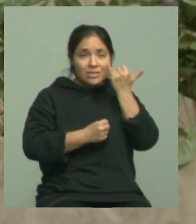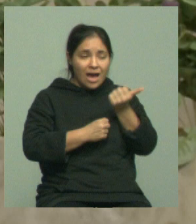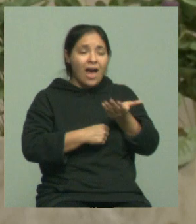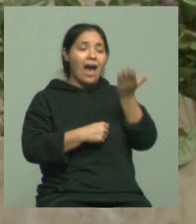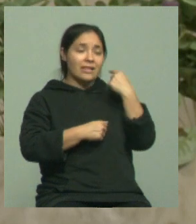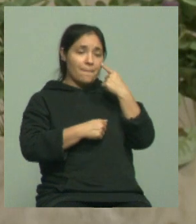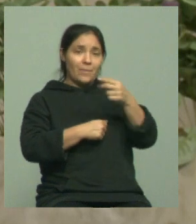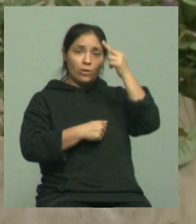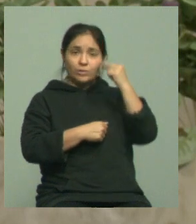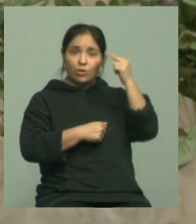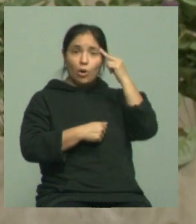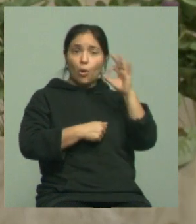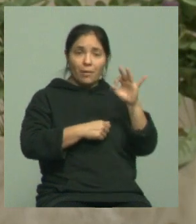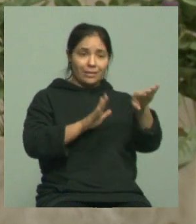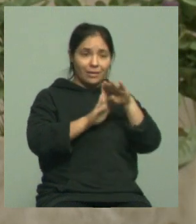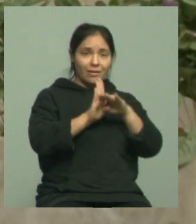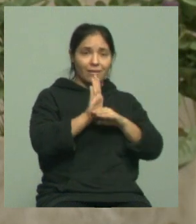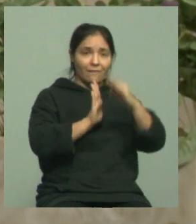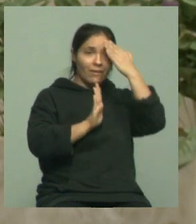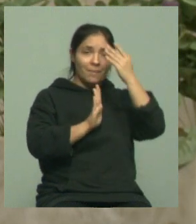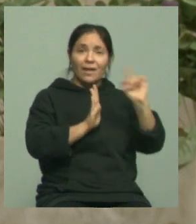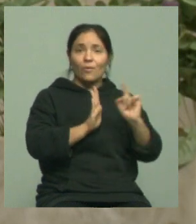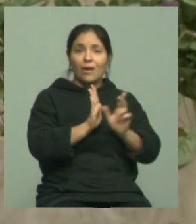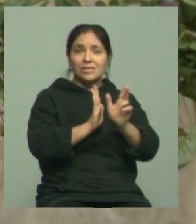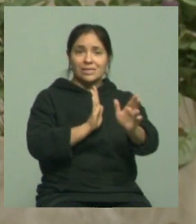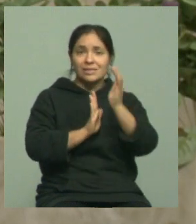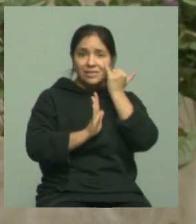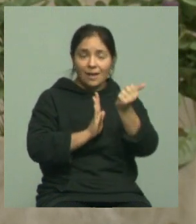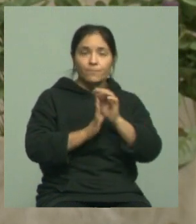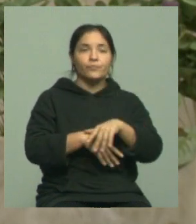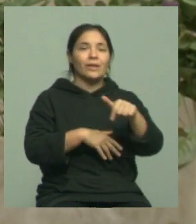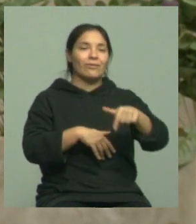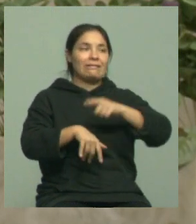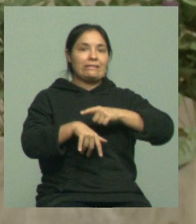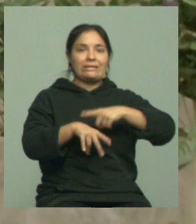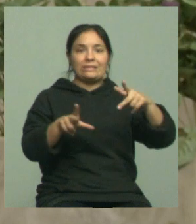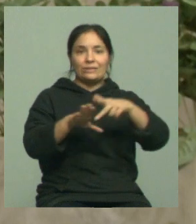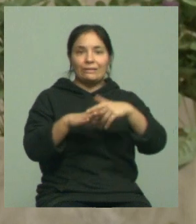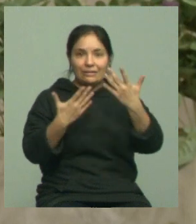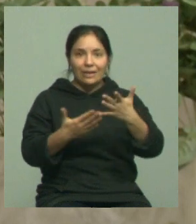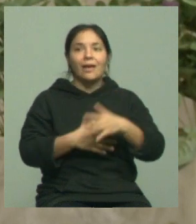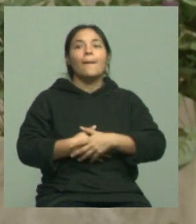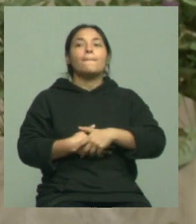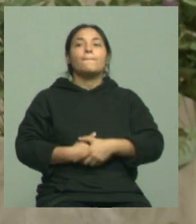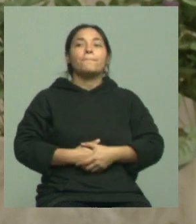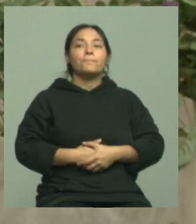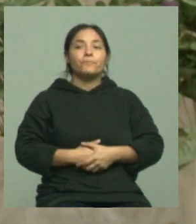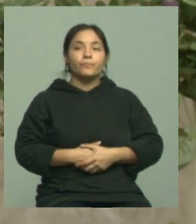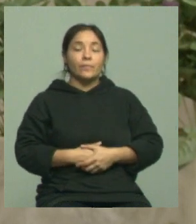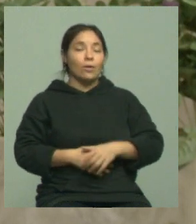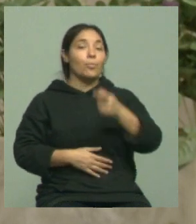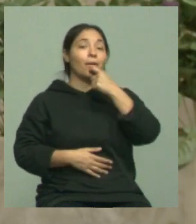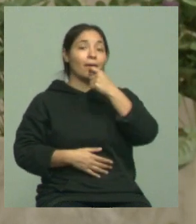manifestó para que se entienda que debe ser así. Y digo, ya esto nos tenemos que ir al corte, Julia, pero me parece que está bueno hacer referencia que